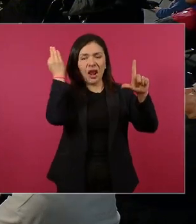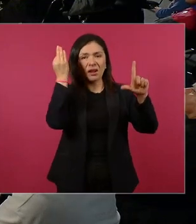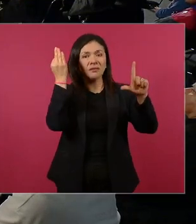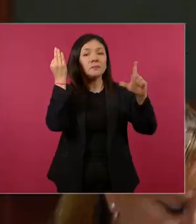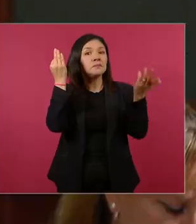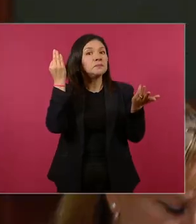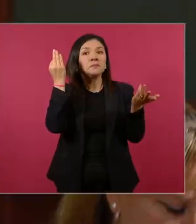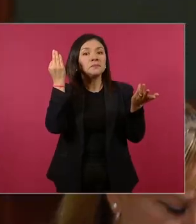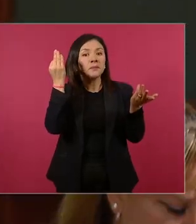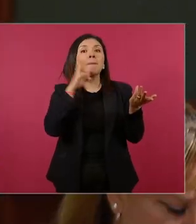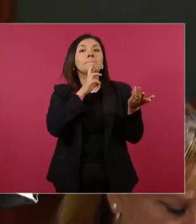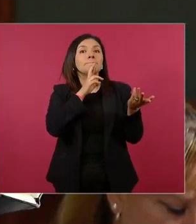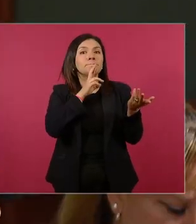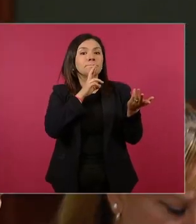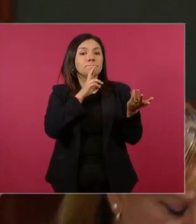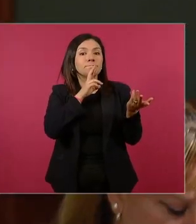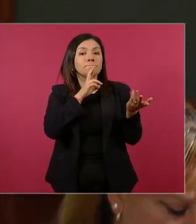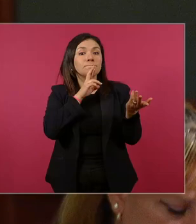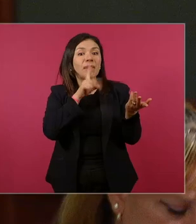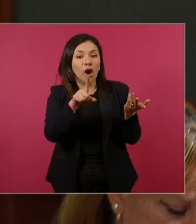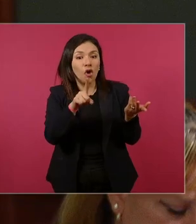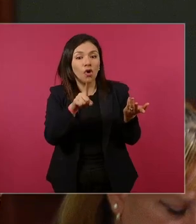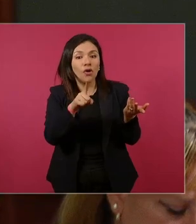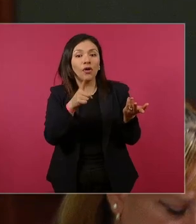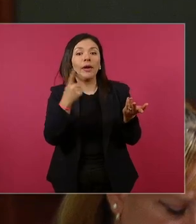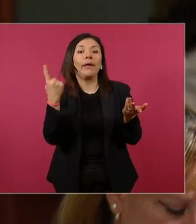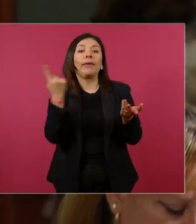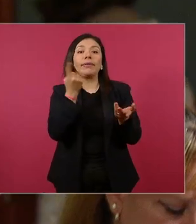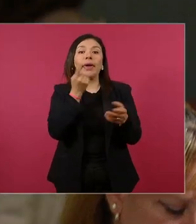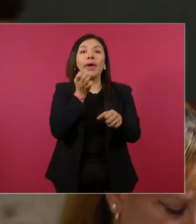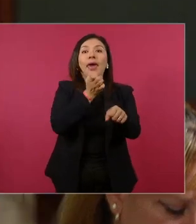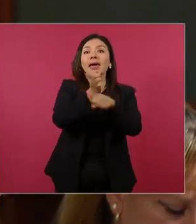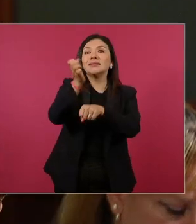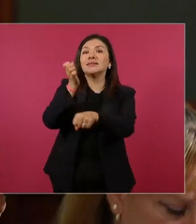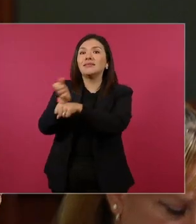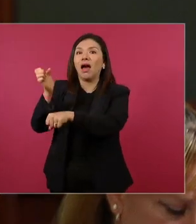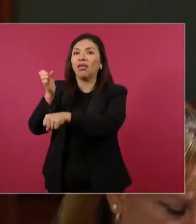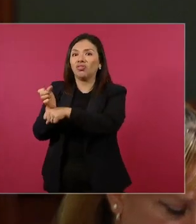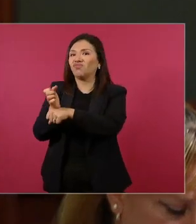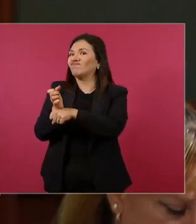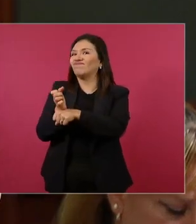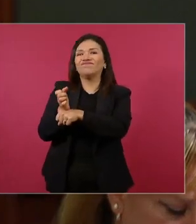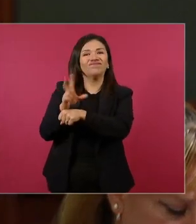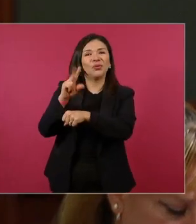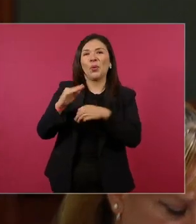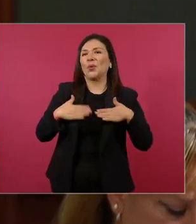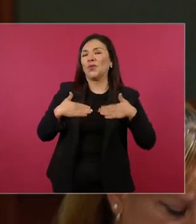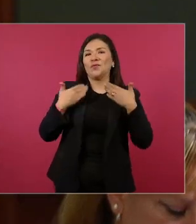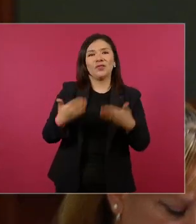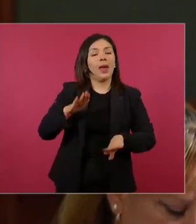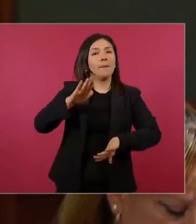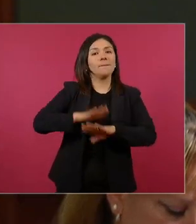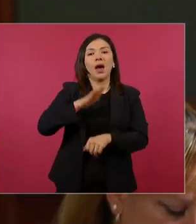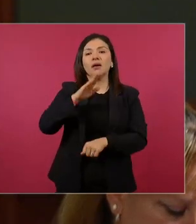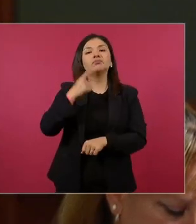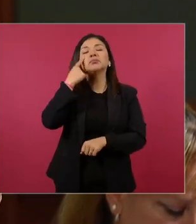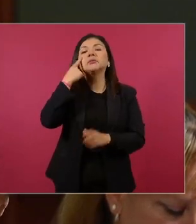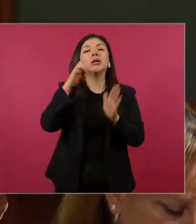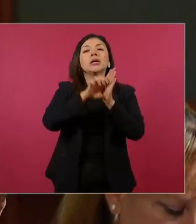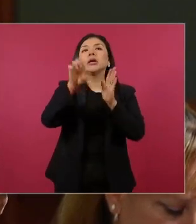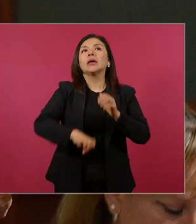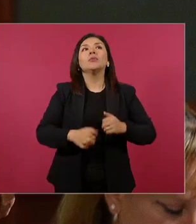son mejores que a niveles estatales, sobre todo en, por